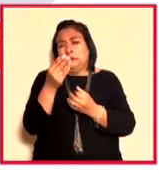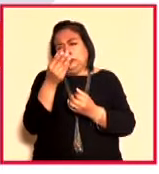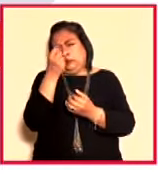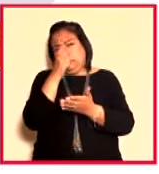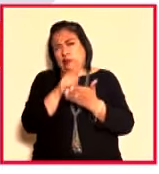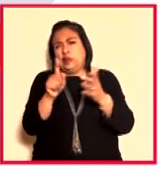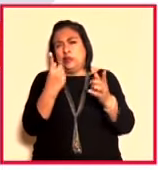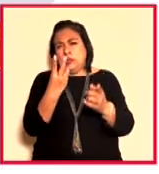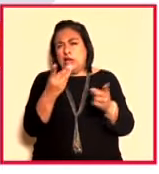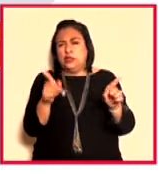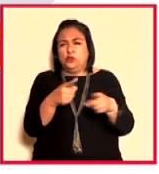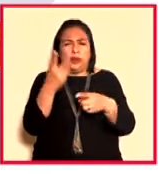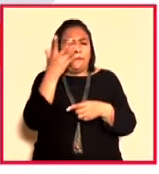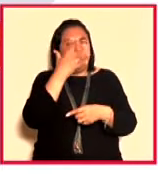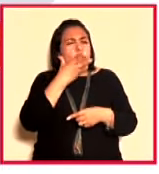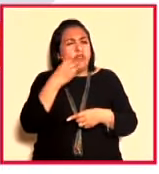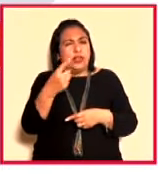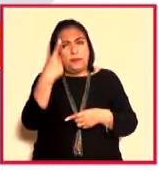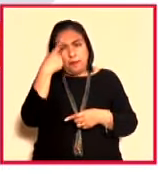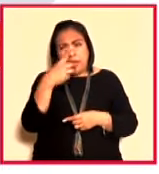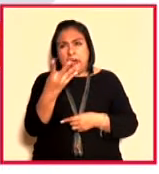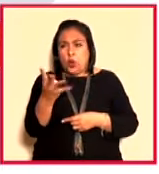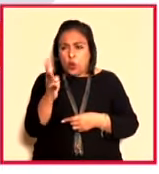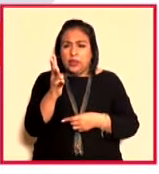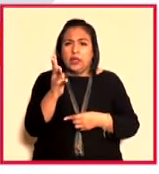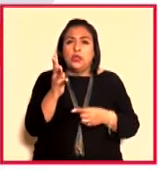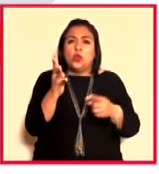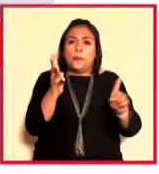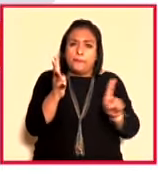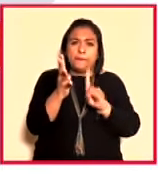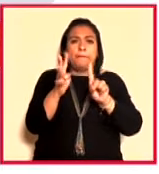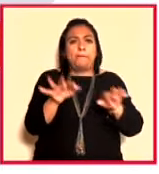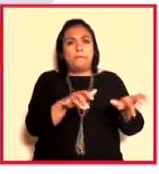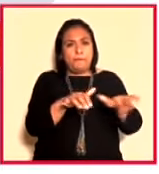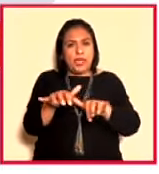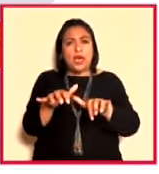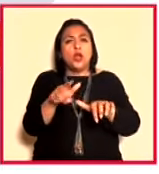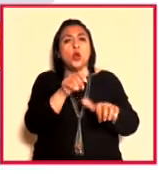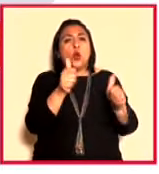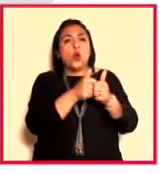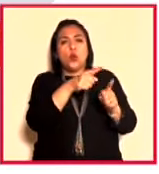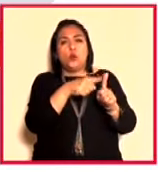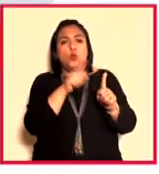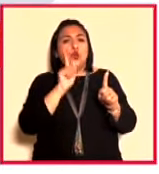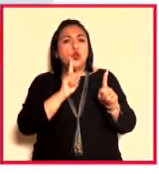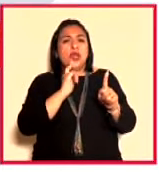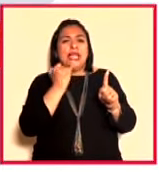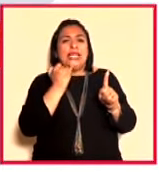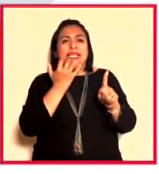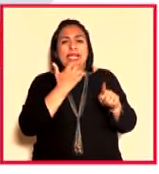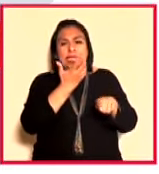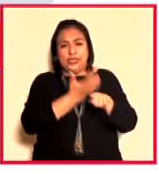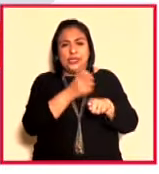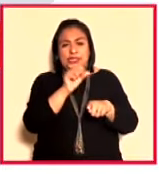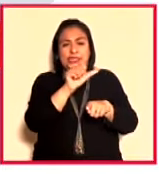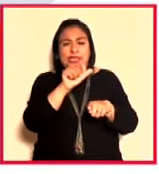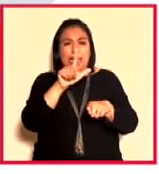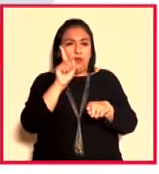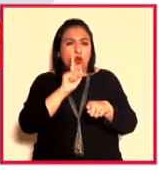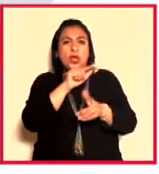obras fantásticas para cuarteto más piano que grabaremos con la pianista israelí-estadounidense Sally Pinhas en la ciudad de